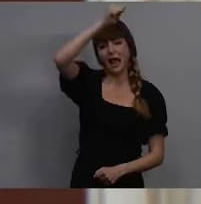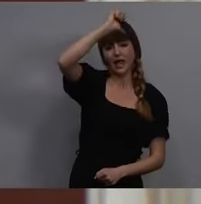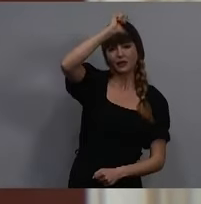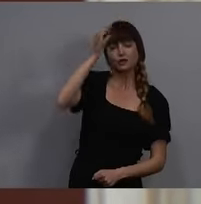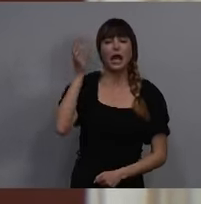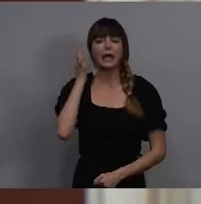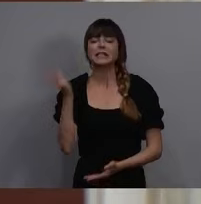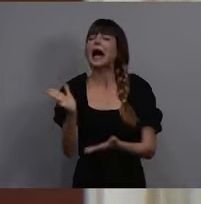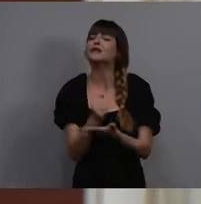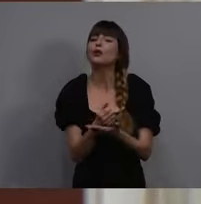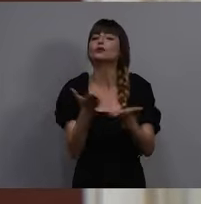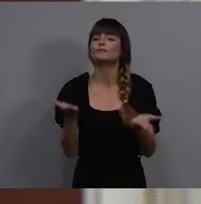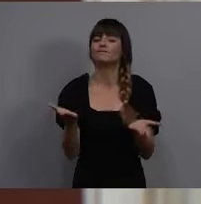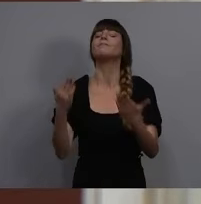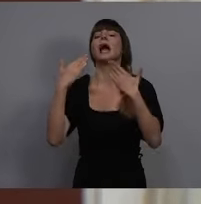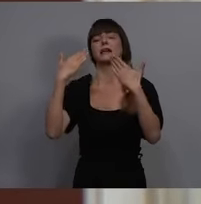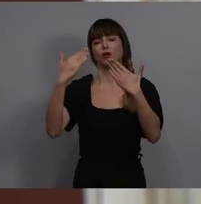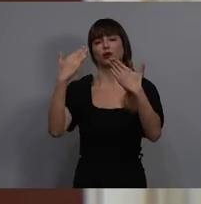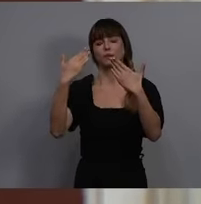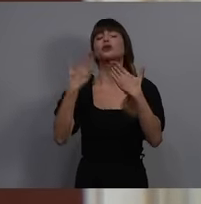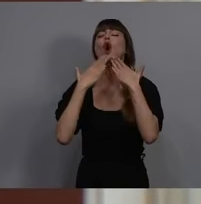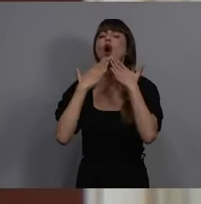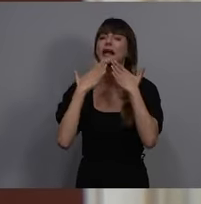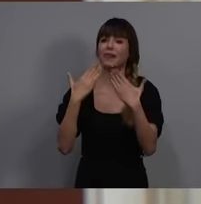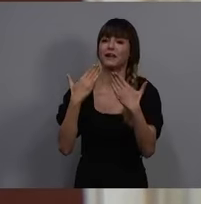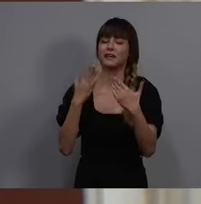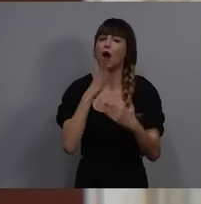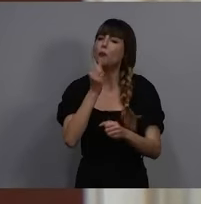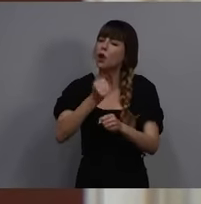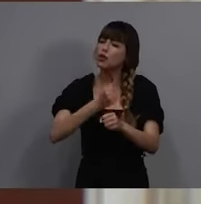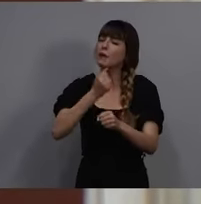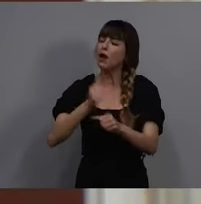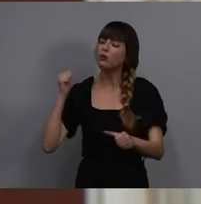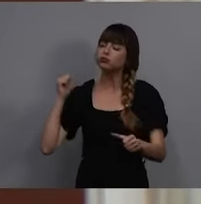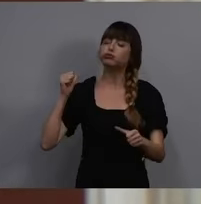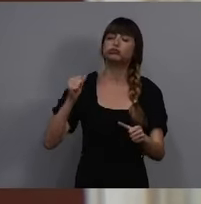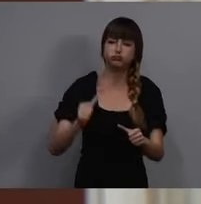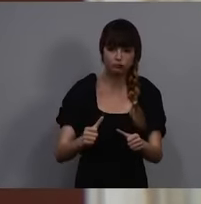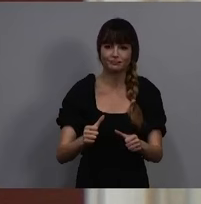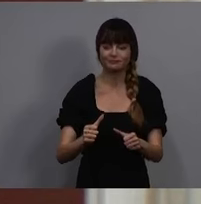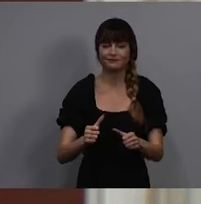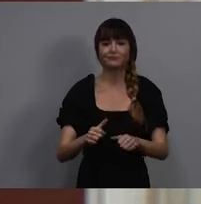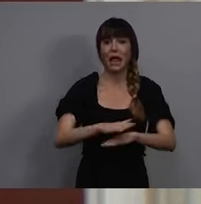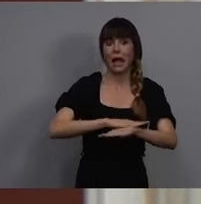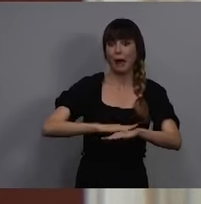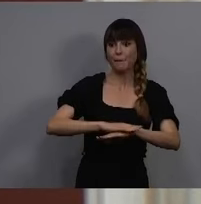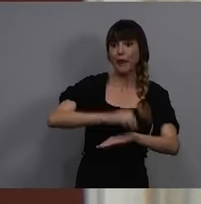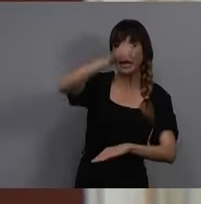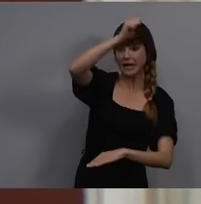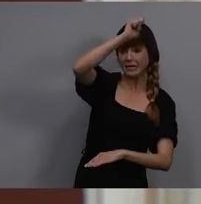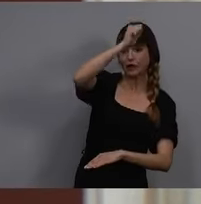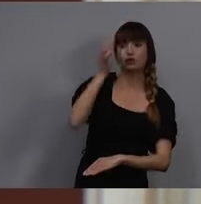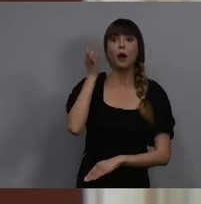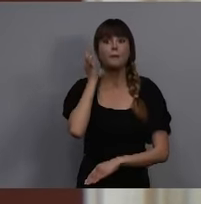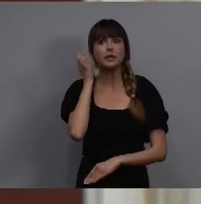trasladarles mi reconocimiento y mi gratitud por el gran trabajo realizado ministros y ministras que que han